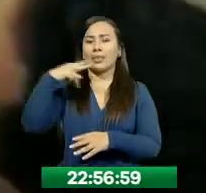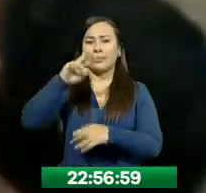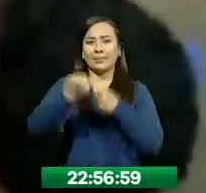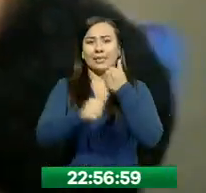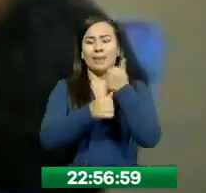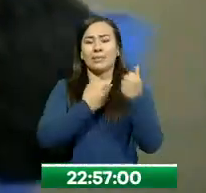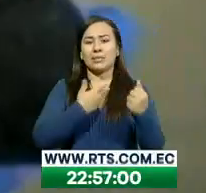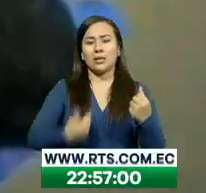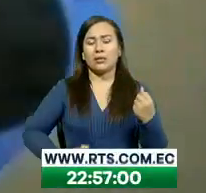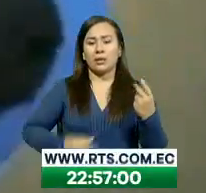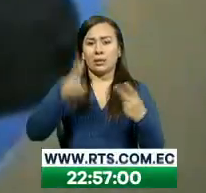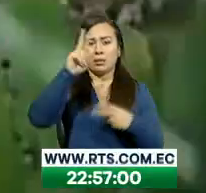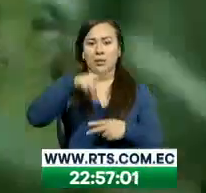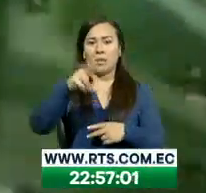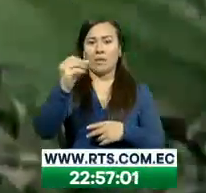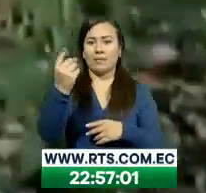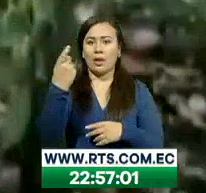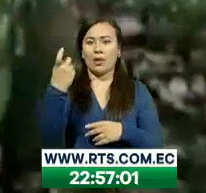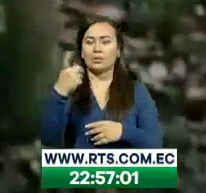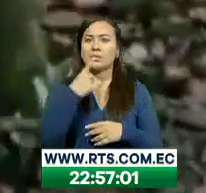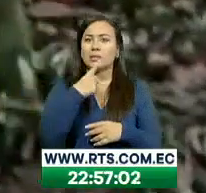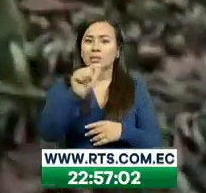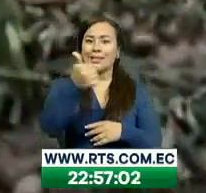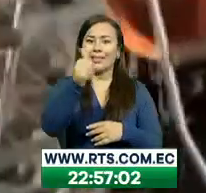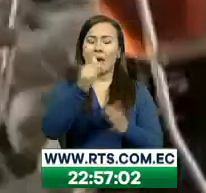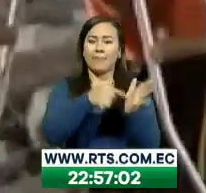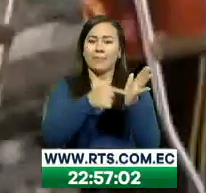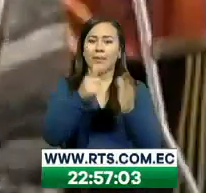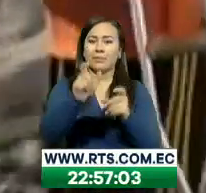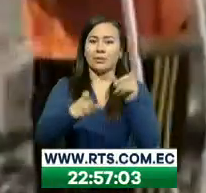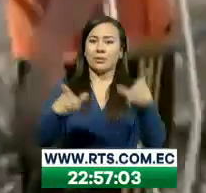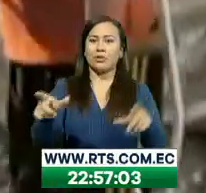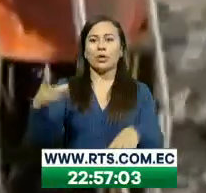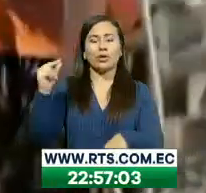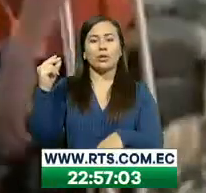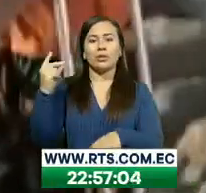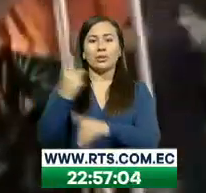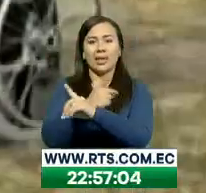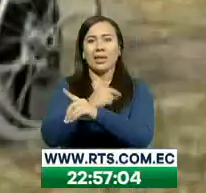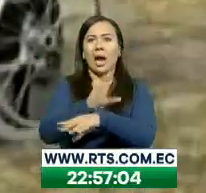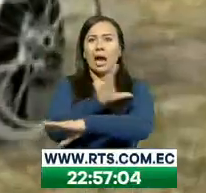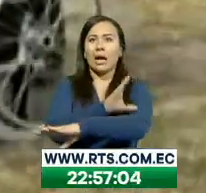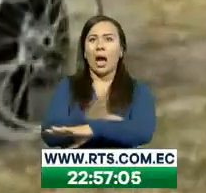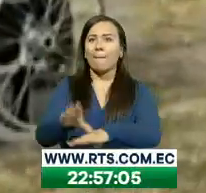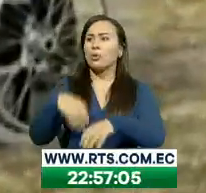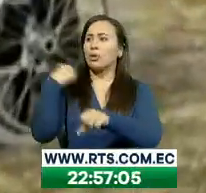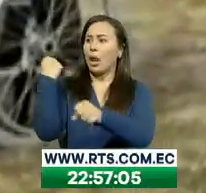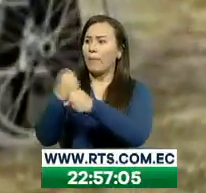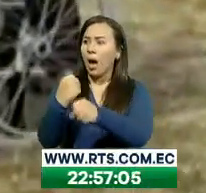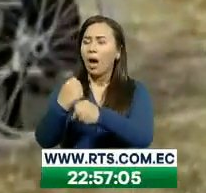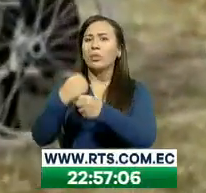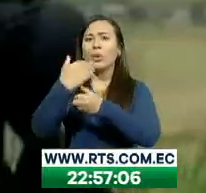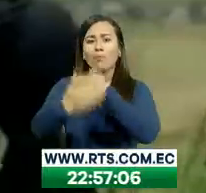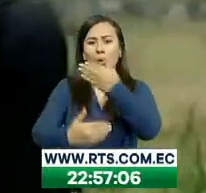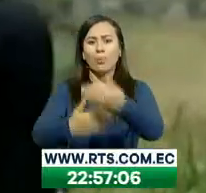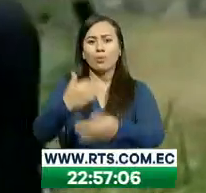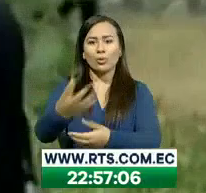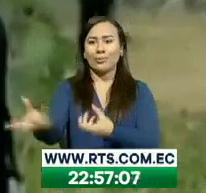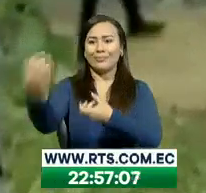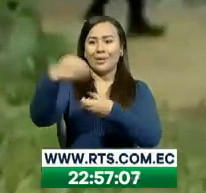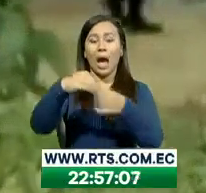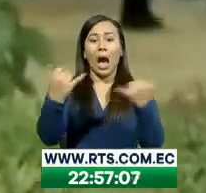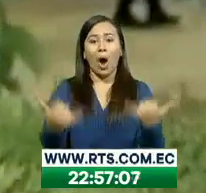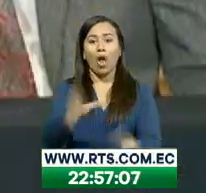el 2011 existían alrededor de 10.000 personas con discapacidad en el campo laboral y con la misión alcanzó